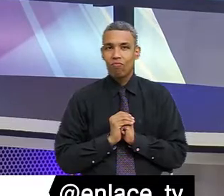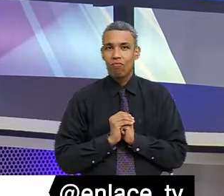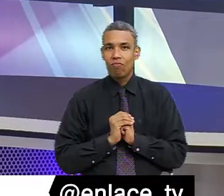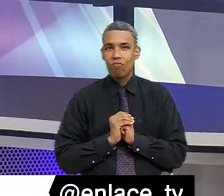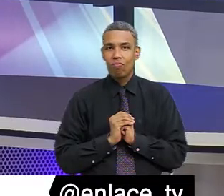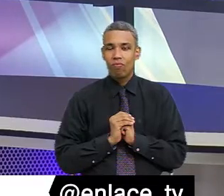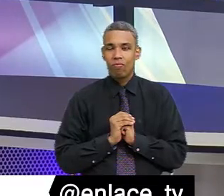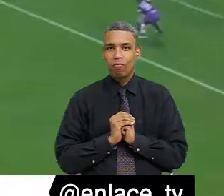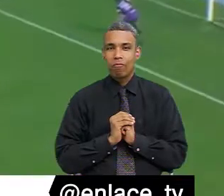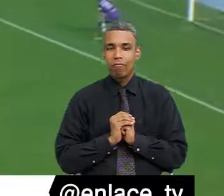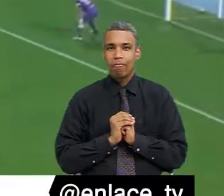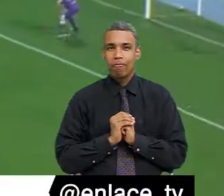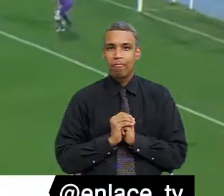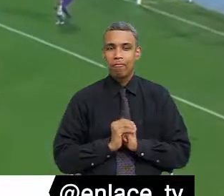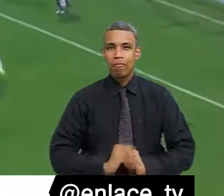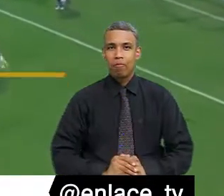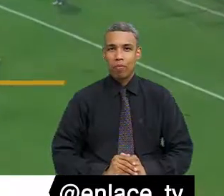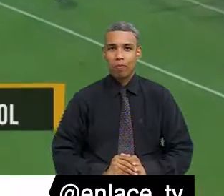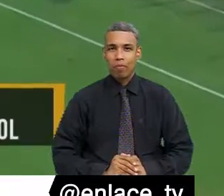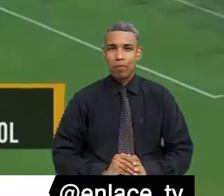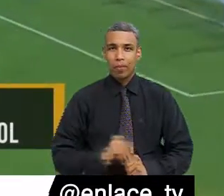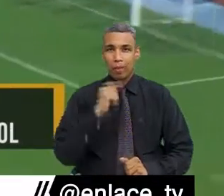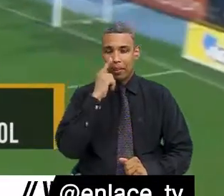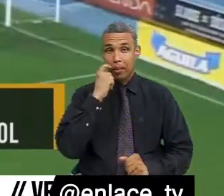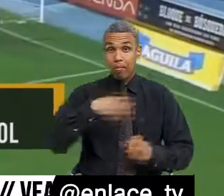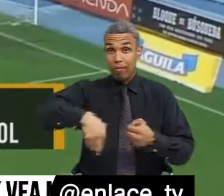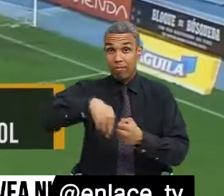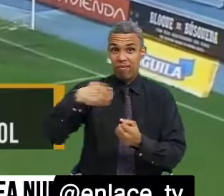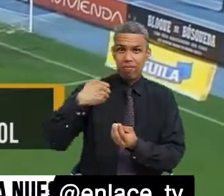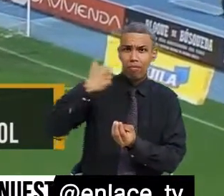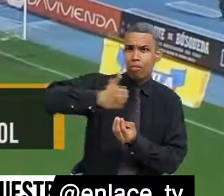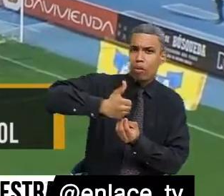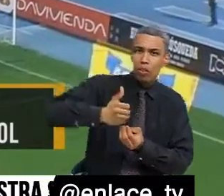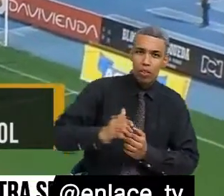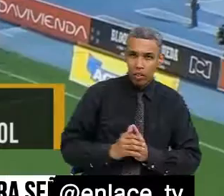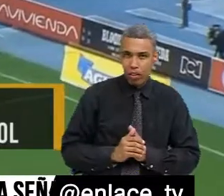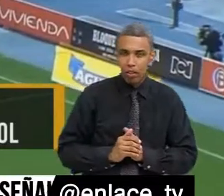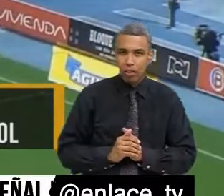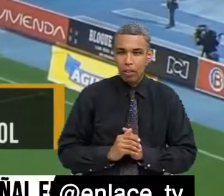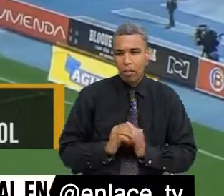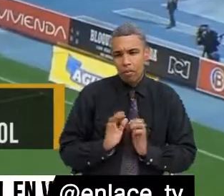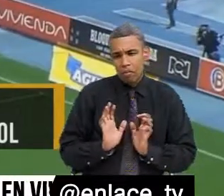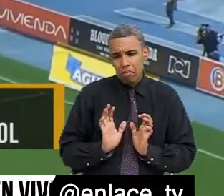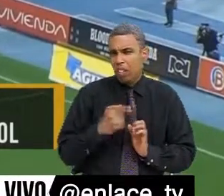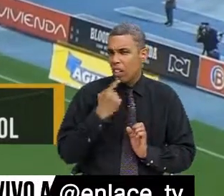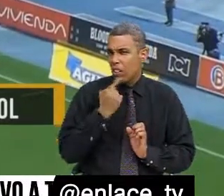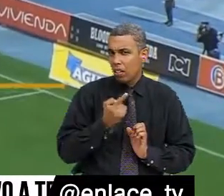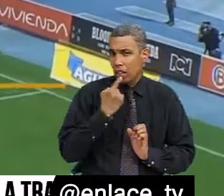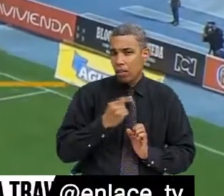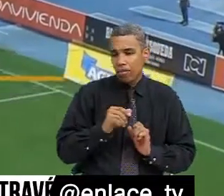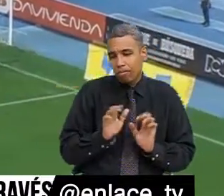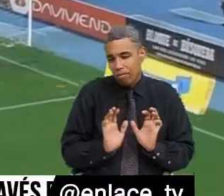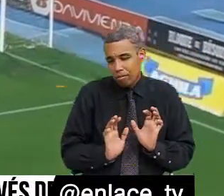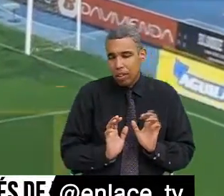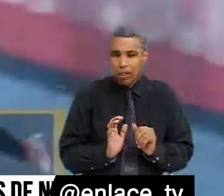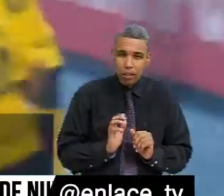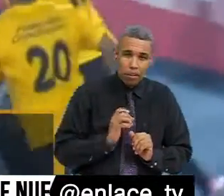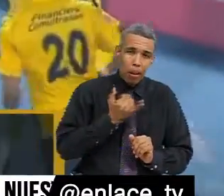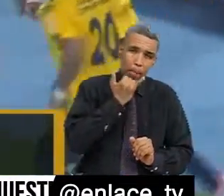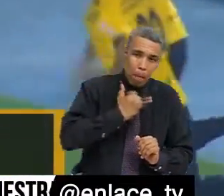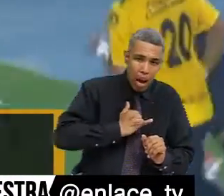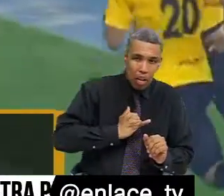partidazo. El director técnico de la Máquina Amarilla mencionó que todos los partidos tienen virtudes y defectos y este no